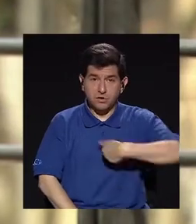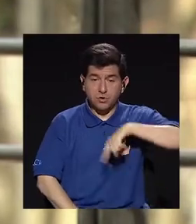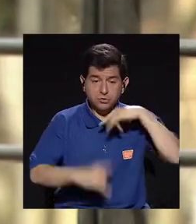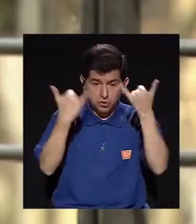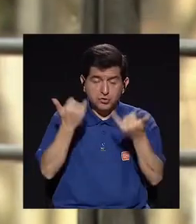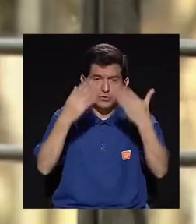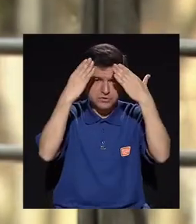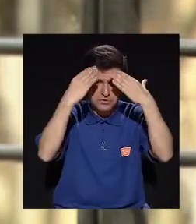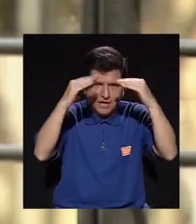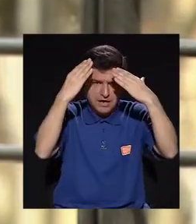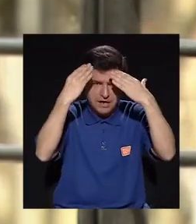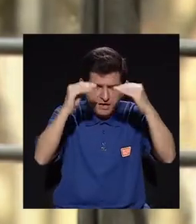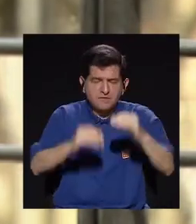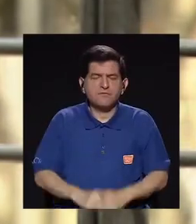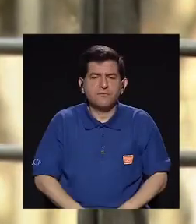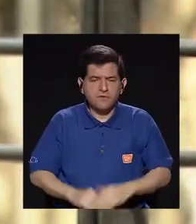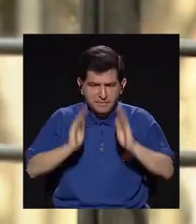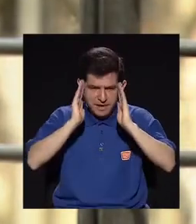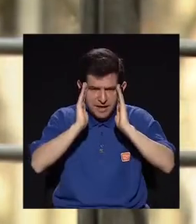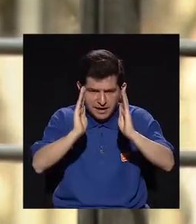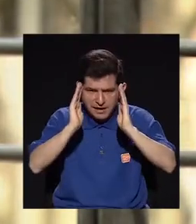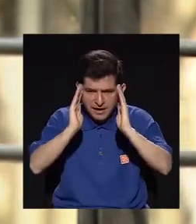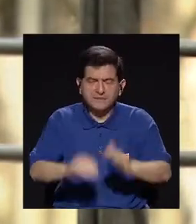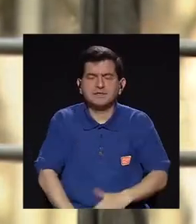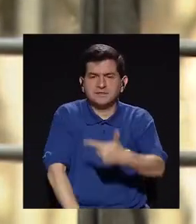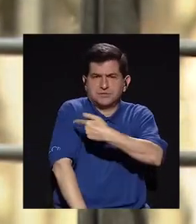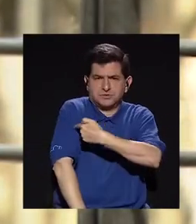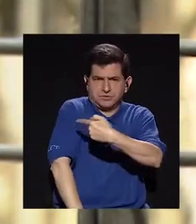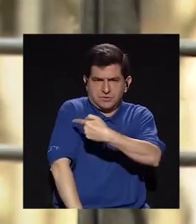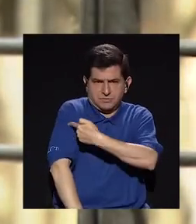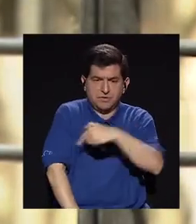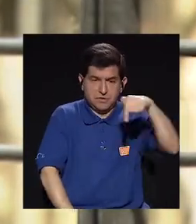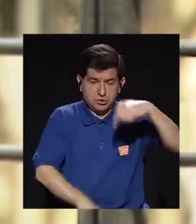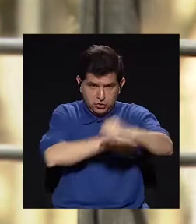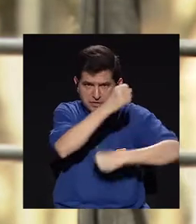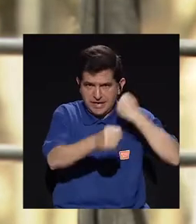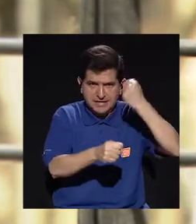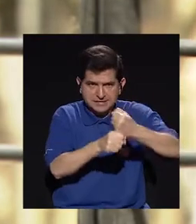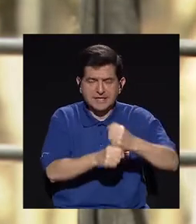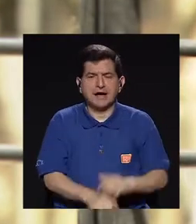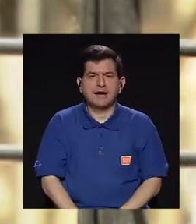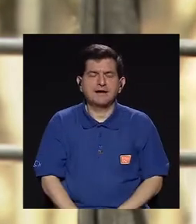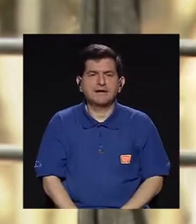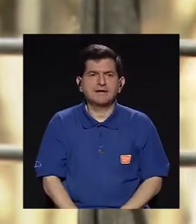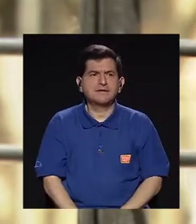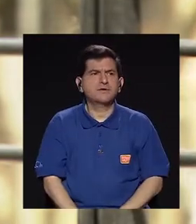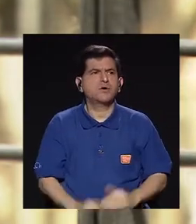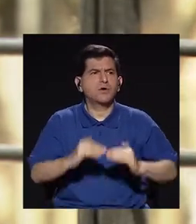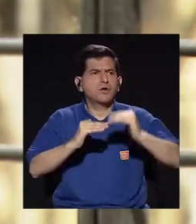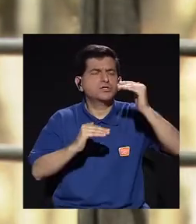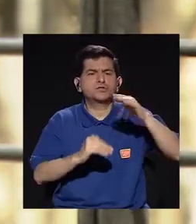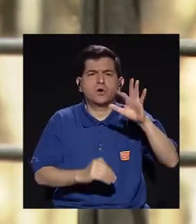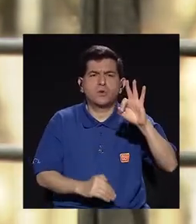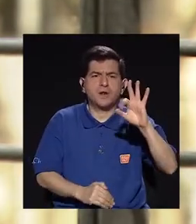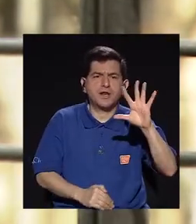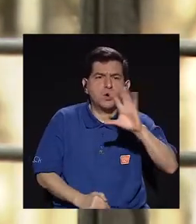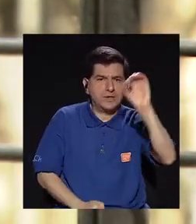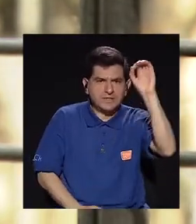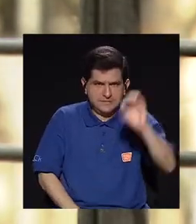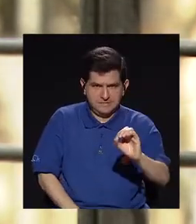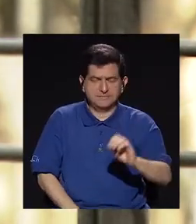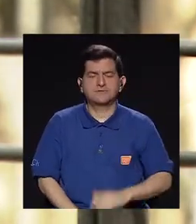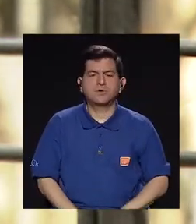estamos realizando ya el informe de las coberturas de vacunación del país de este año y en general estamos por encima del